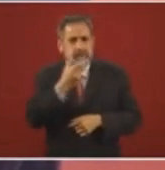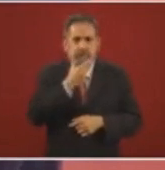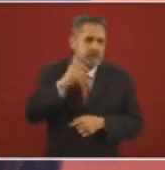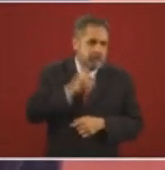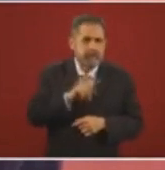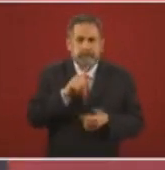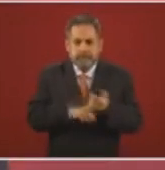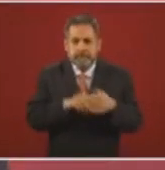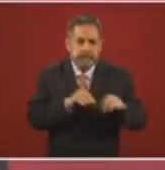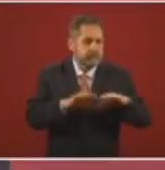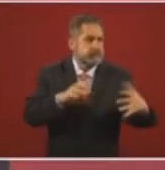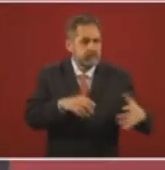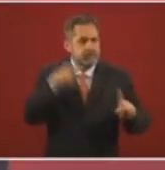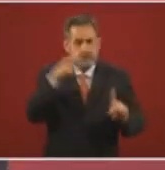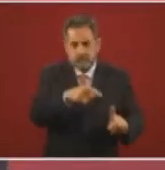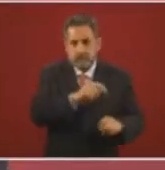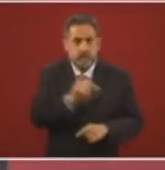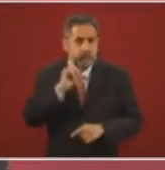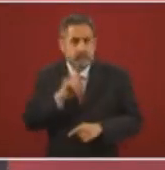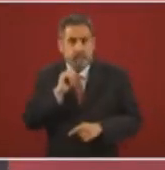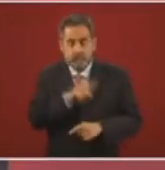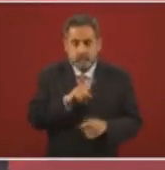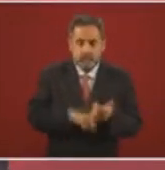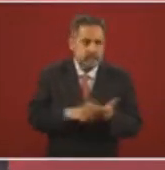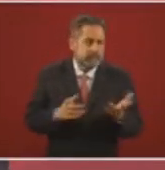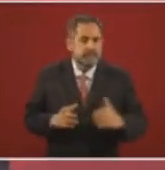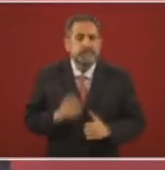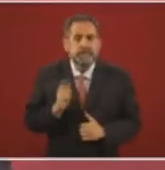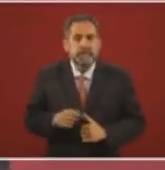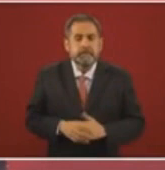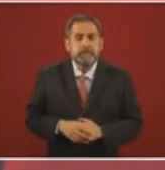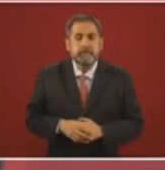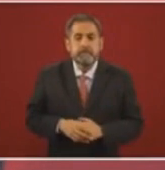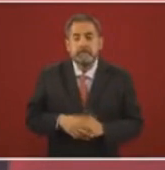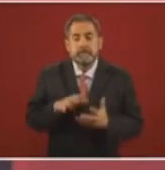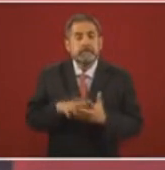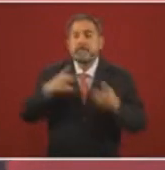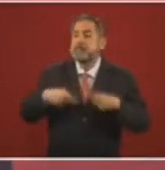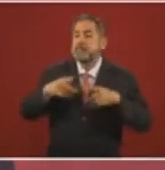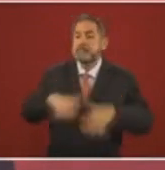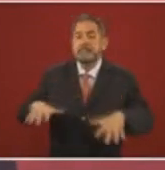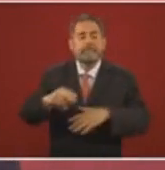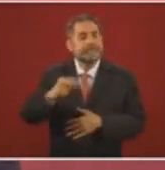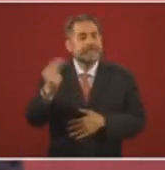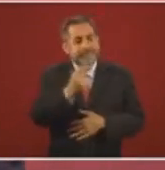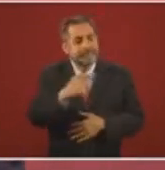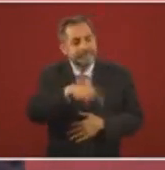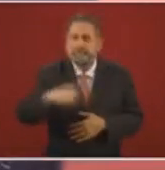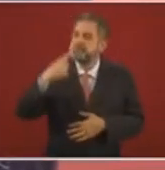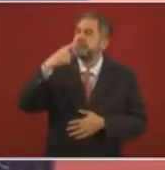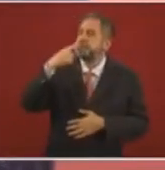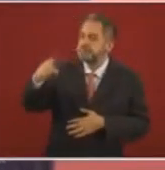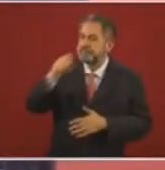trabajadores particularmente las mujeres en el sistema nacional de salud y la población necesitamos que denuncien